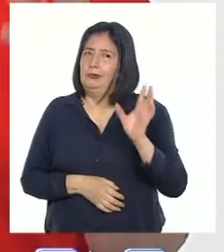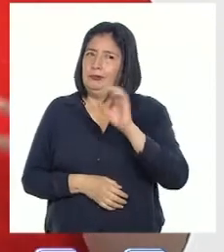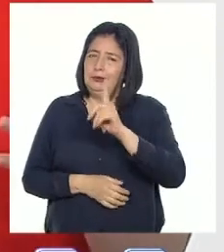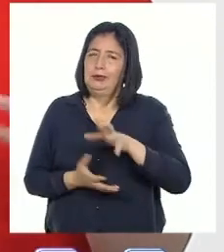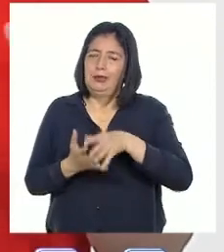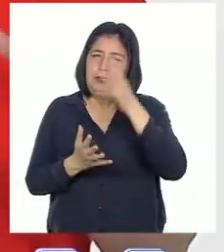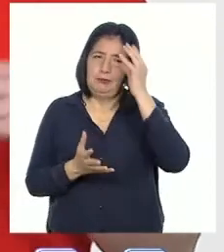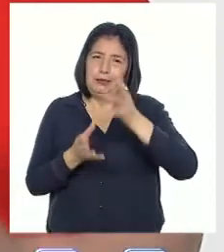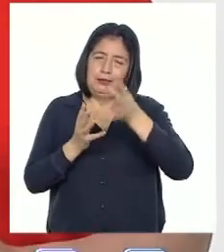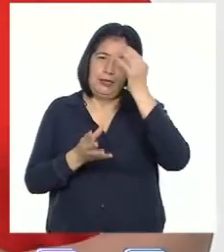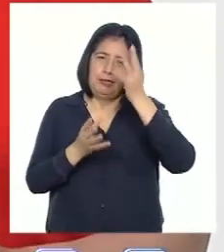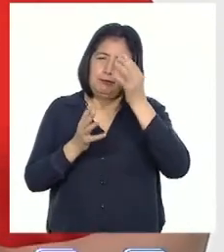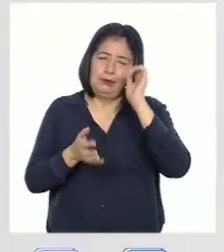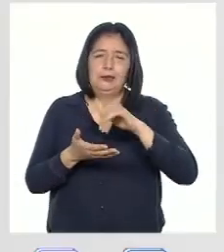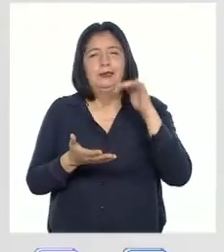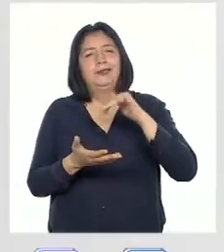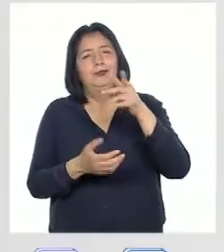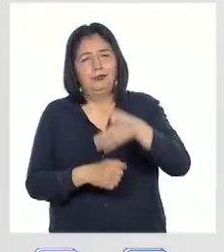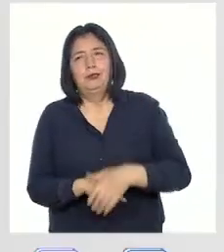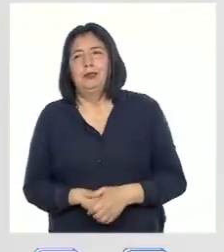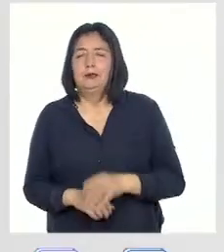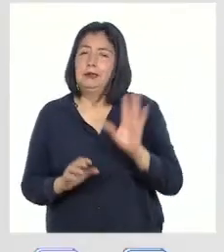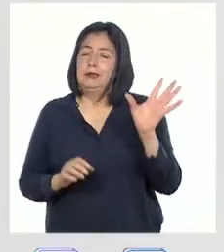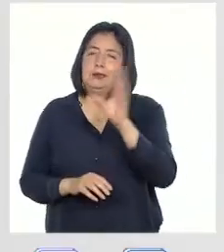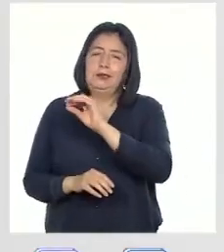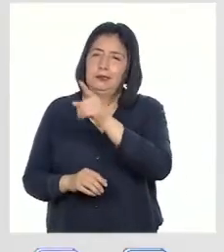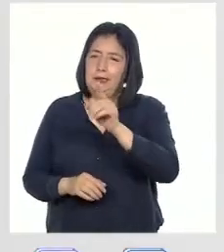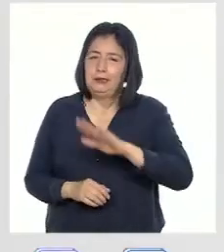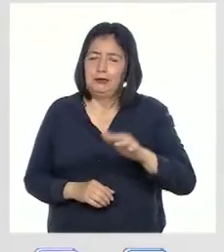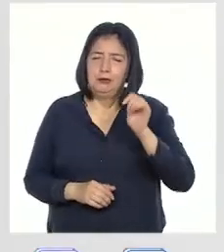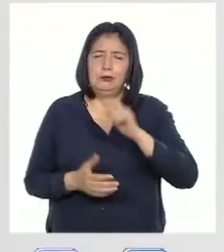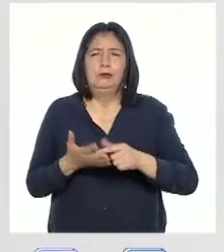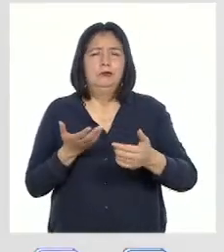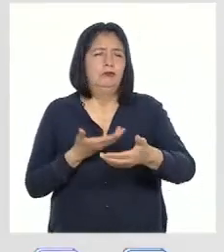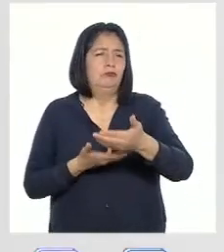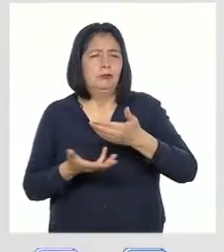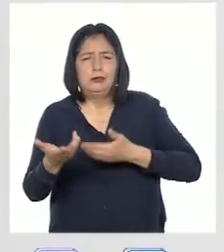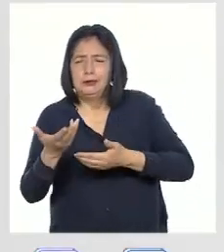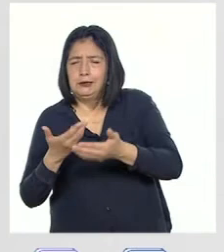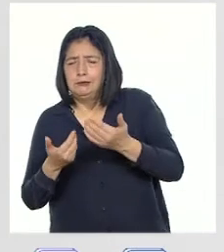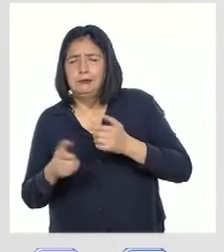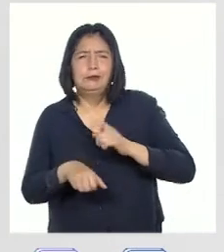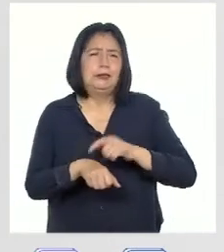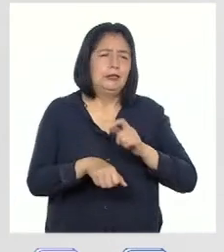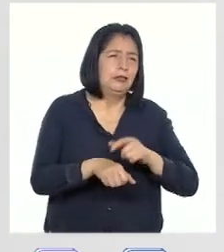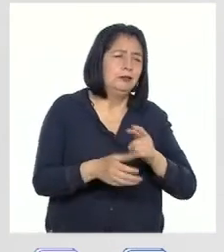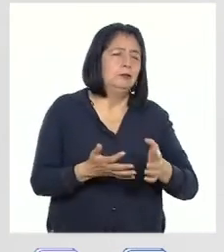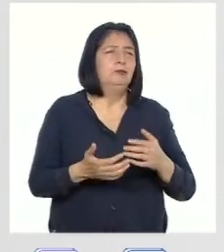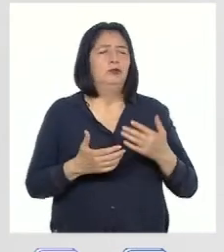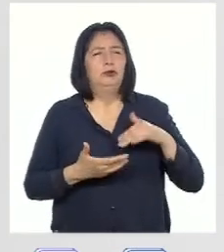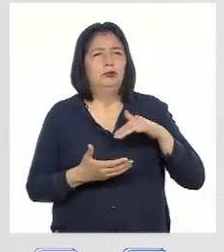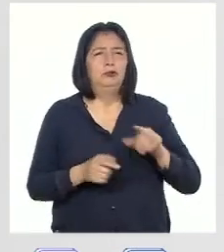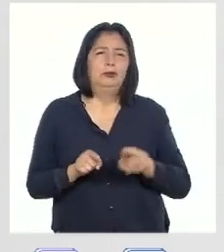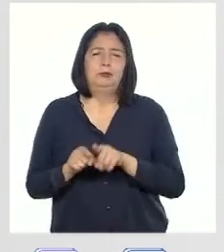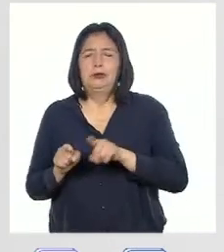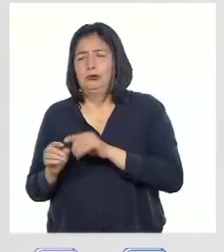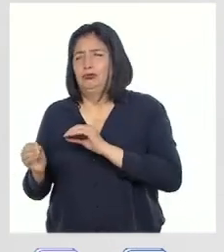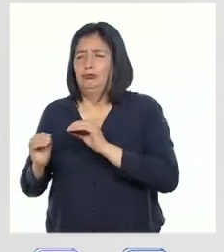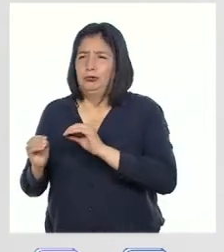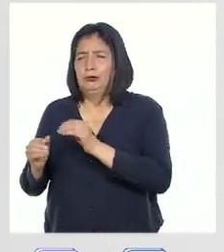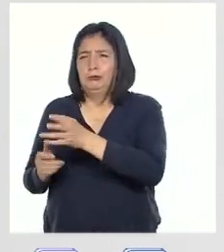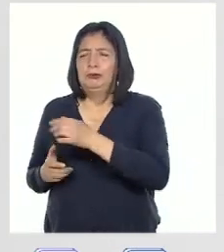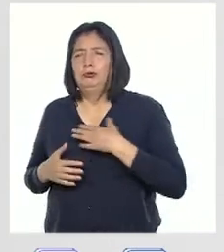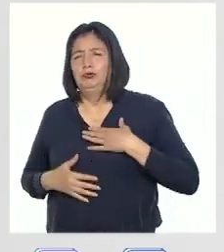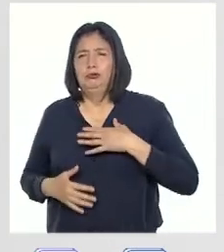de aprender y de estudiar. En general, chicos, intercambiemos nuestros momentos de estudio con un poco de movimiento durante unos